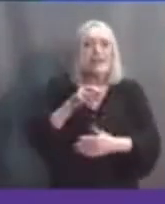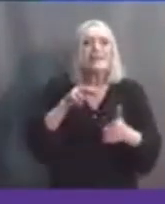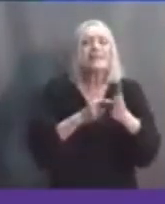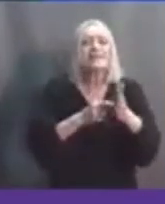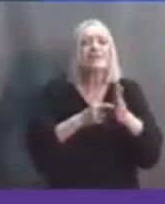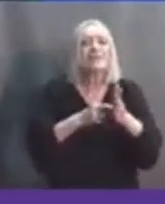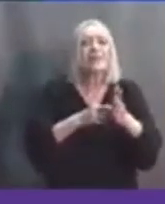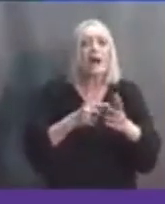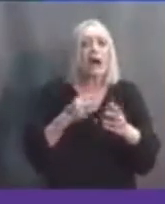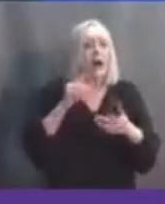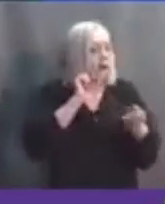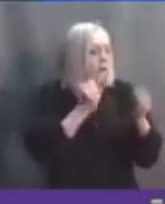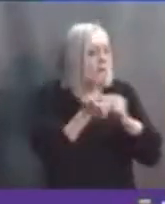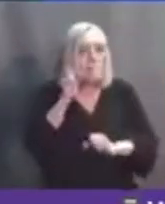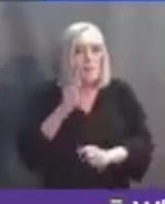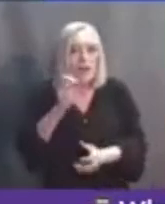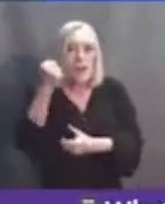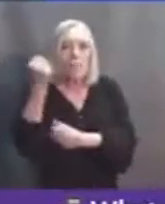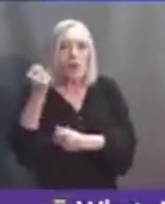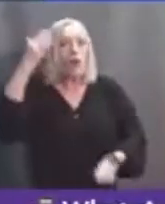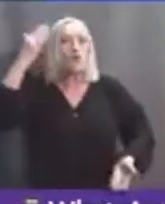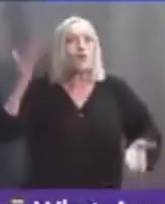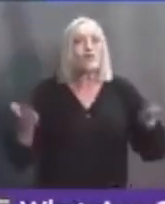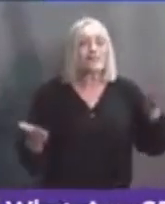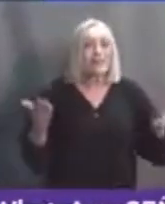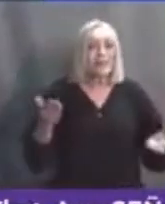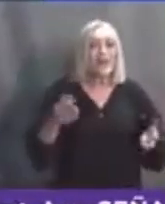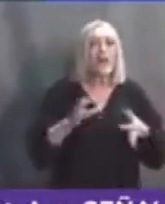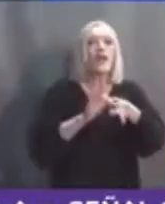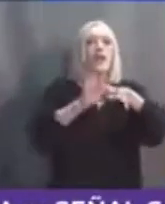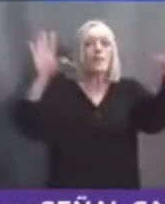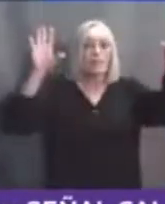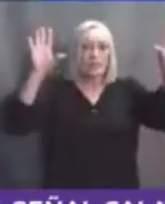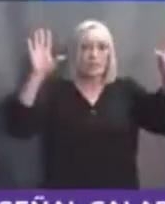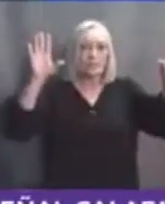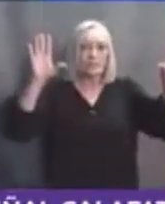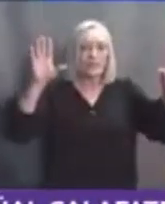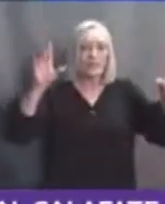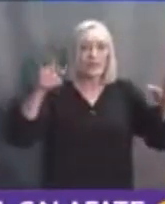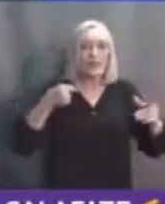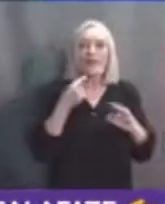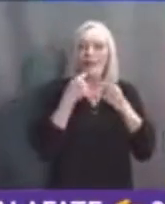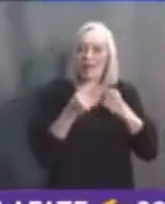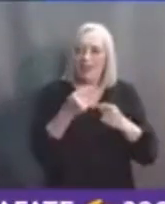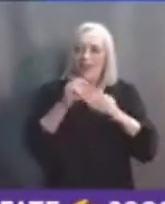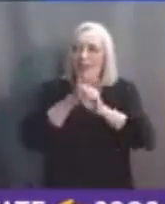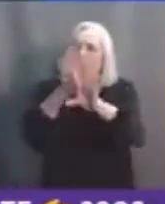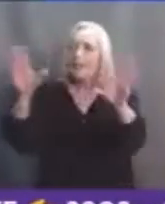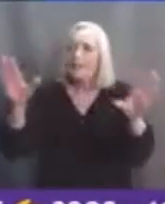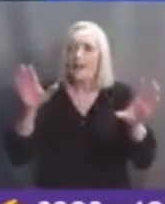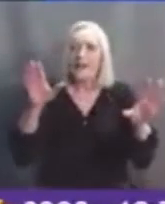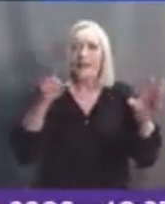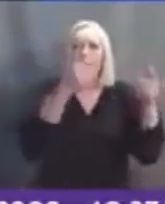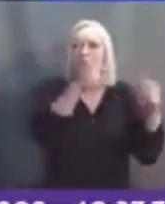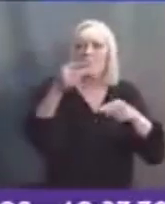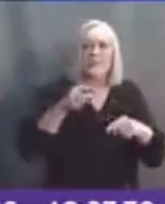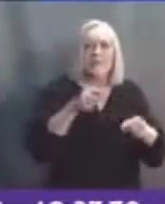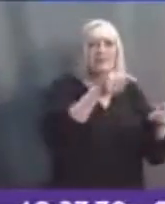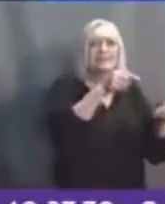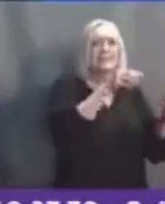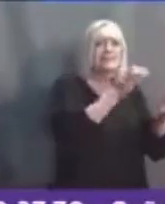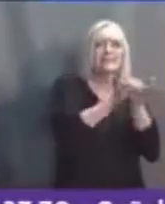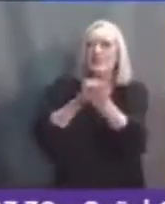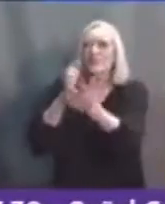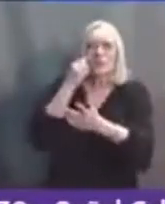del poder judicial un ámbito independiente que le dé certidumbre a las instituciones y a la vida en